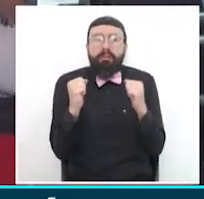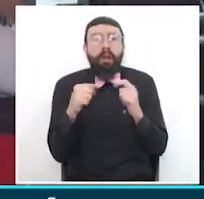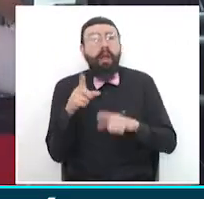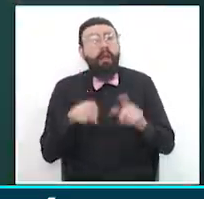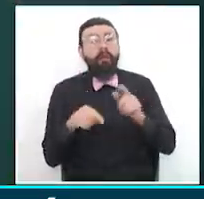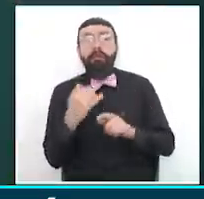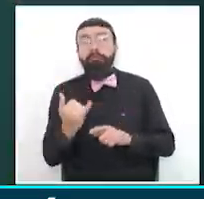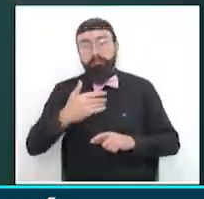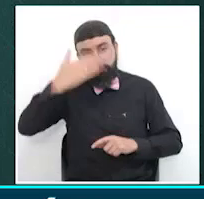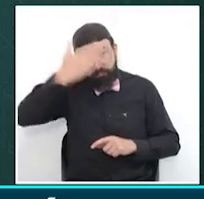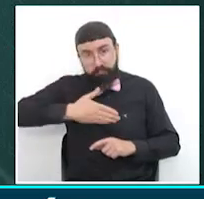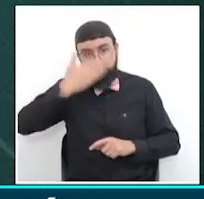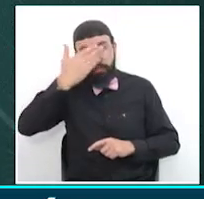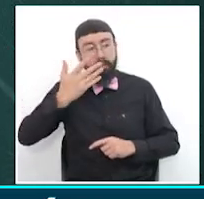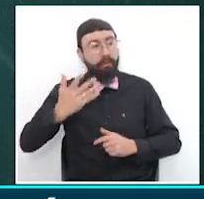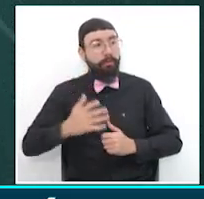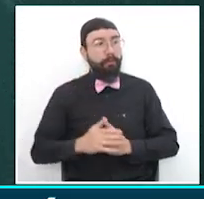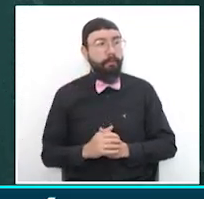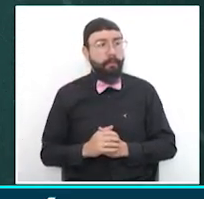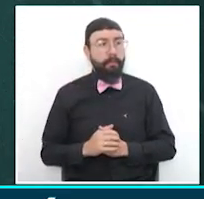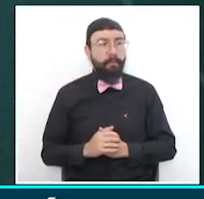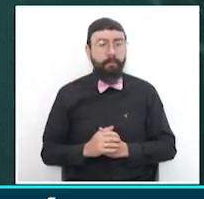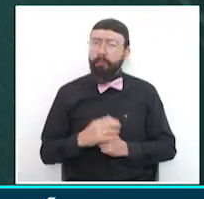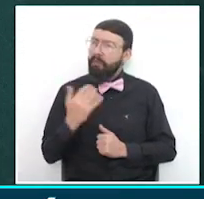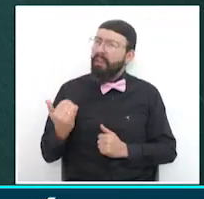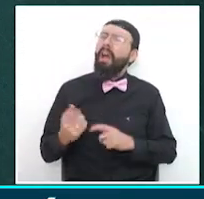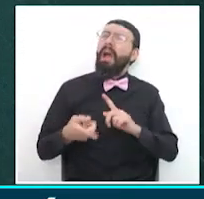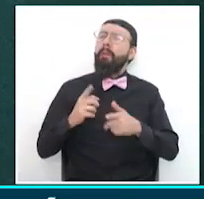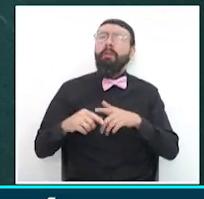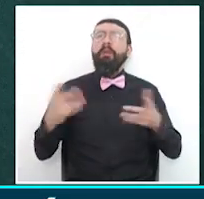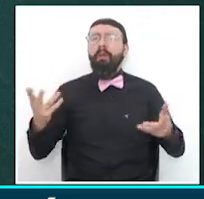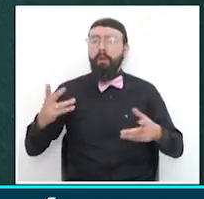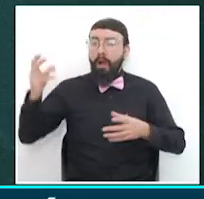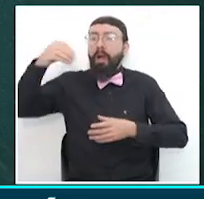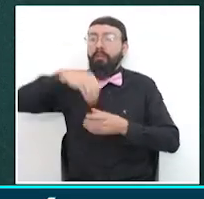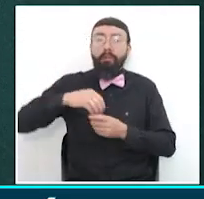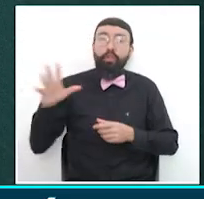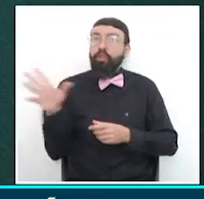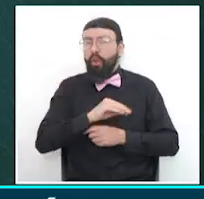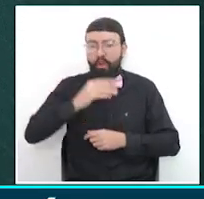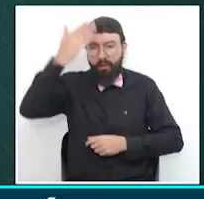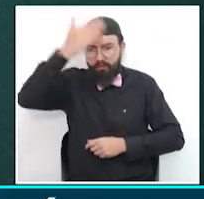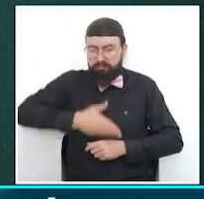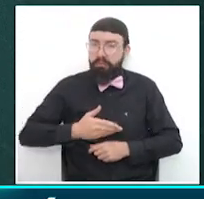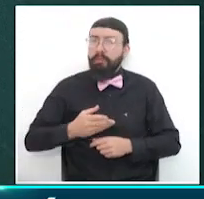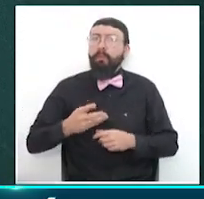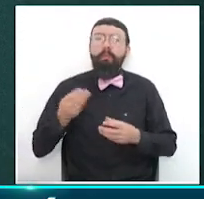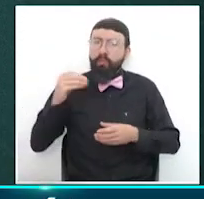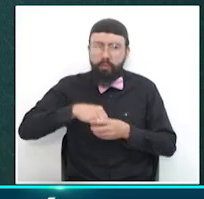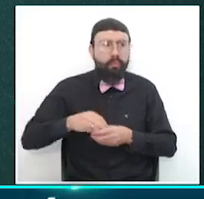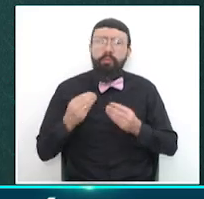algunos vehículos. Venga, amigo, ¿vamos a llenar el bus o qué? ¿Ah, para llenarlo?